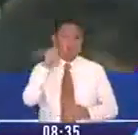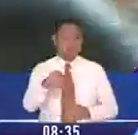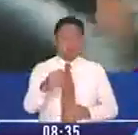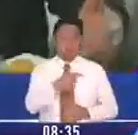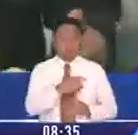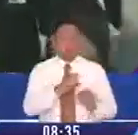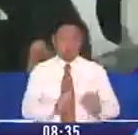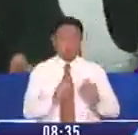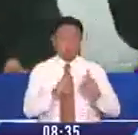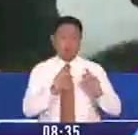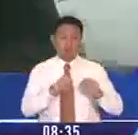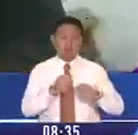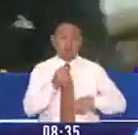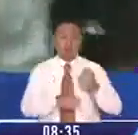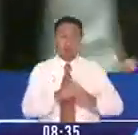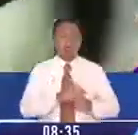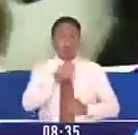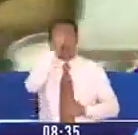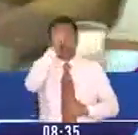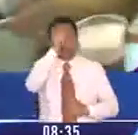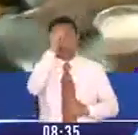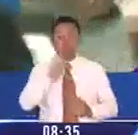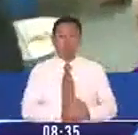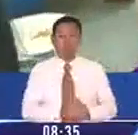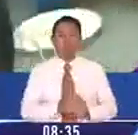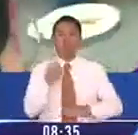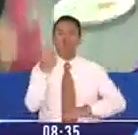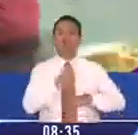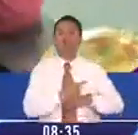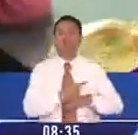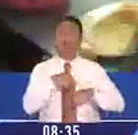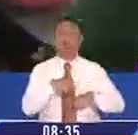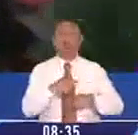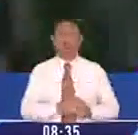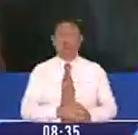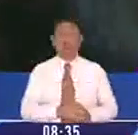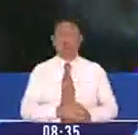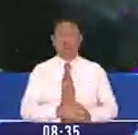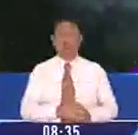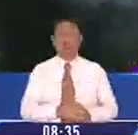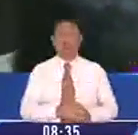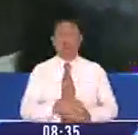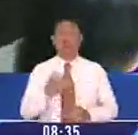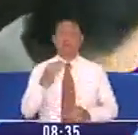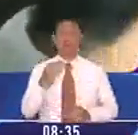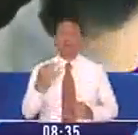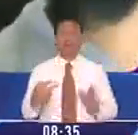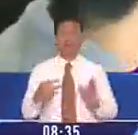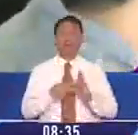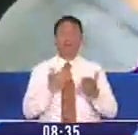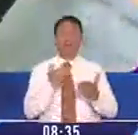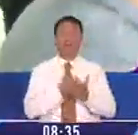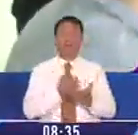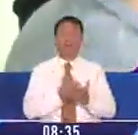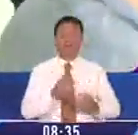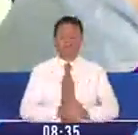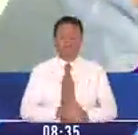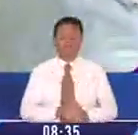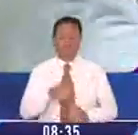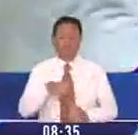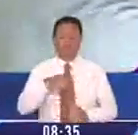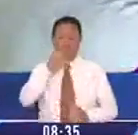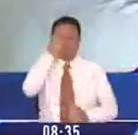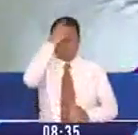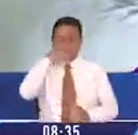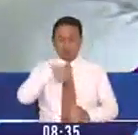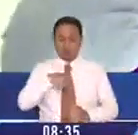esa oportunidad de la venta de los días domingos, un día que es históricamente más reactivación económica. Hemos tomado la decisión